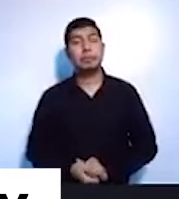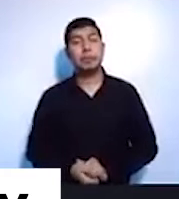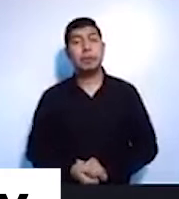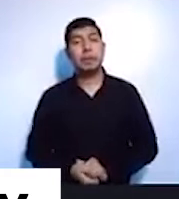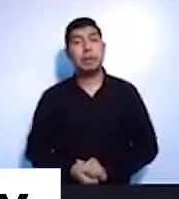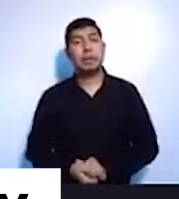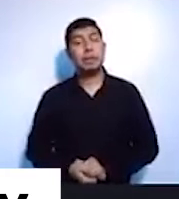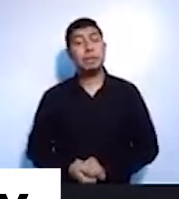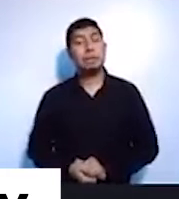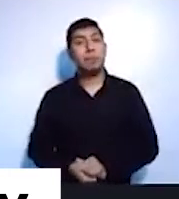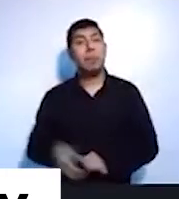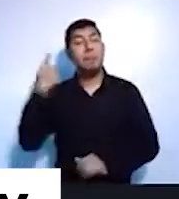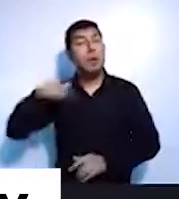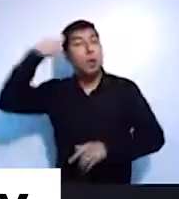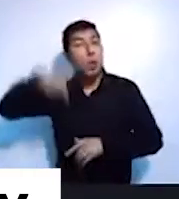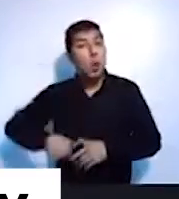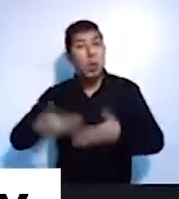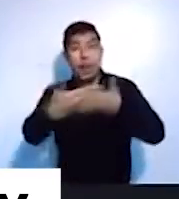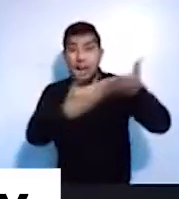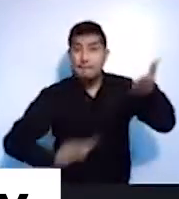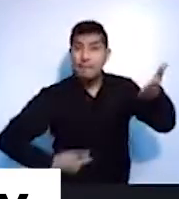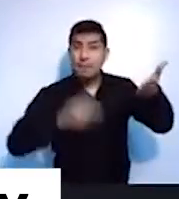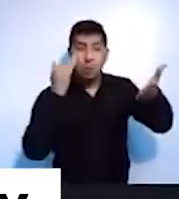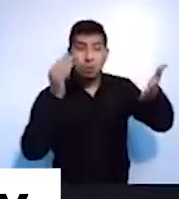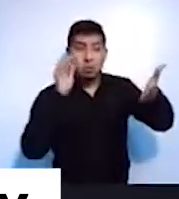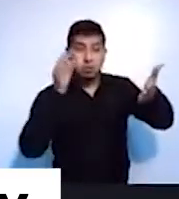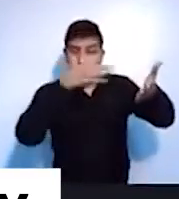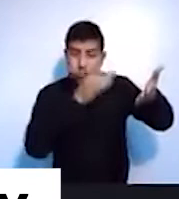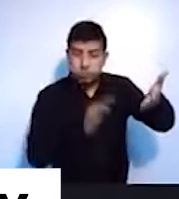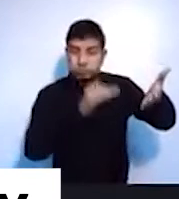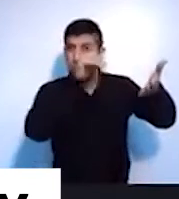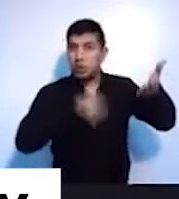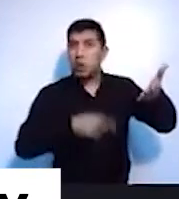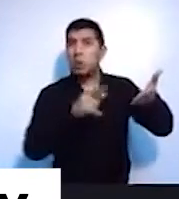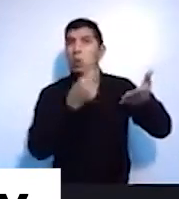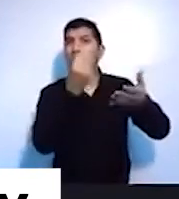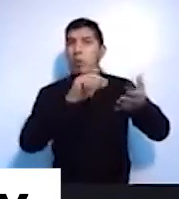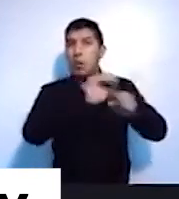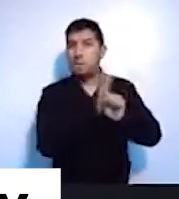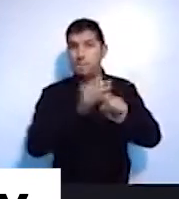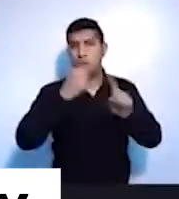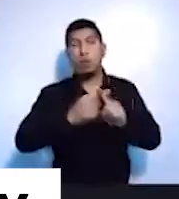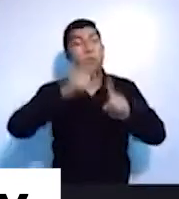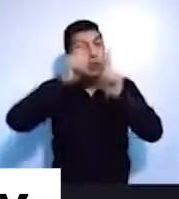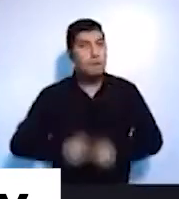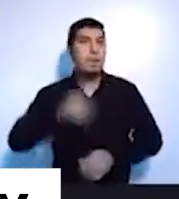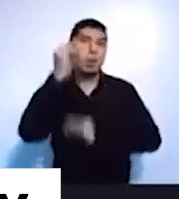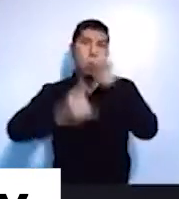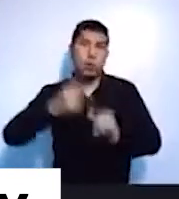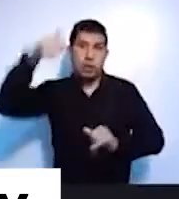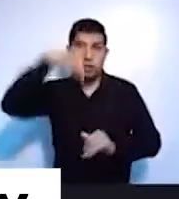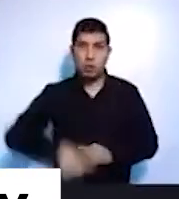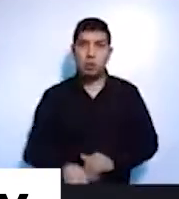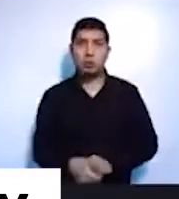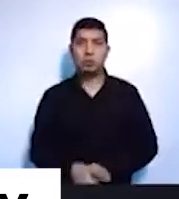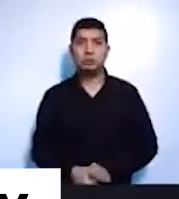resultado del diagnóstico en el día de hoy. Por tal razón, también las reportamos y las consideramos el